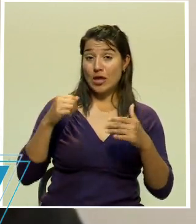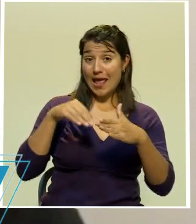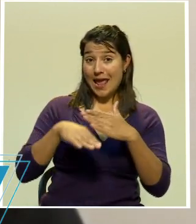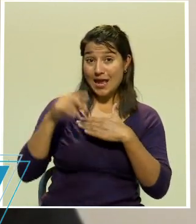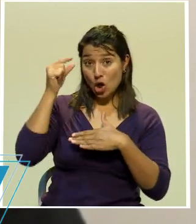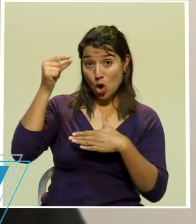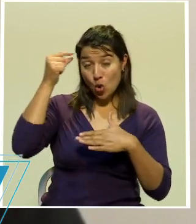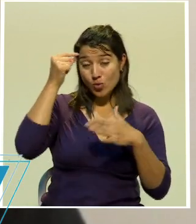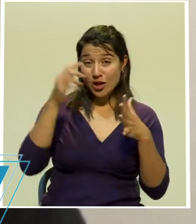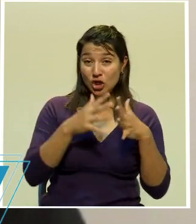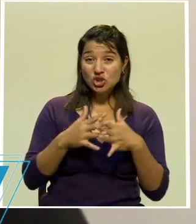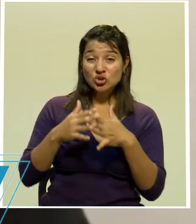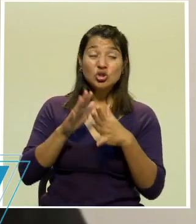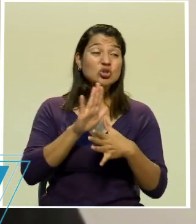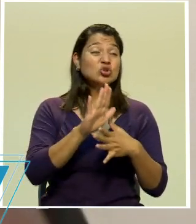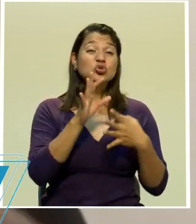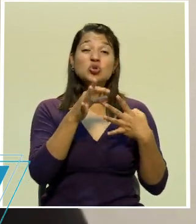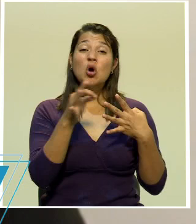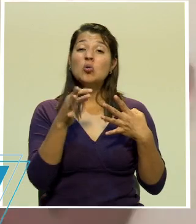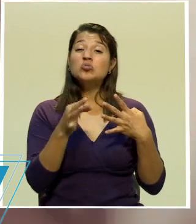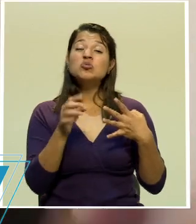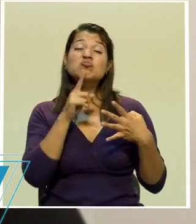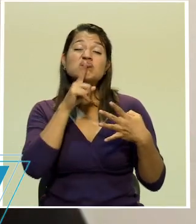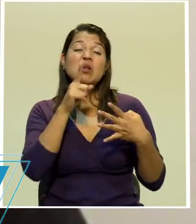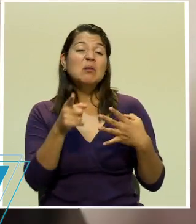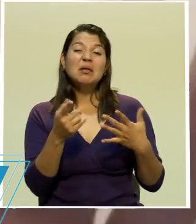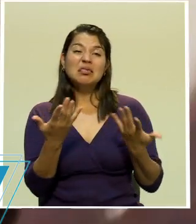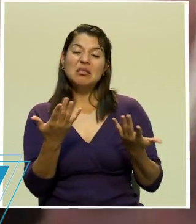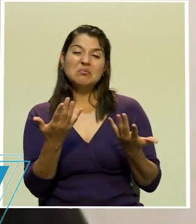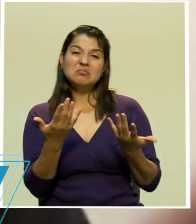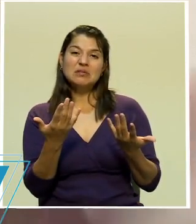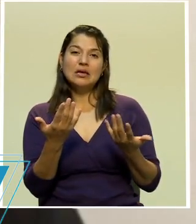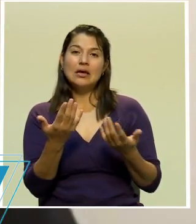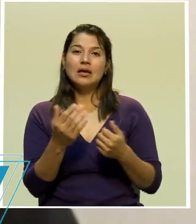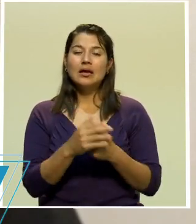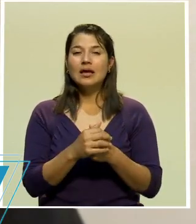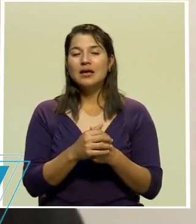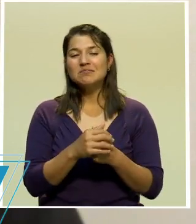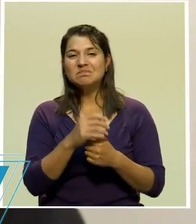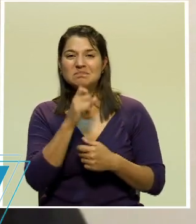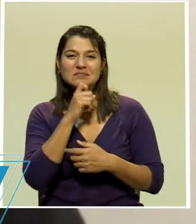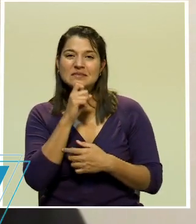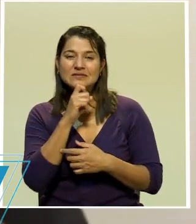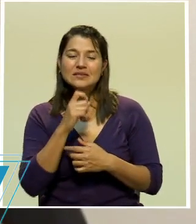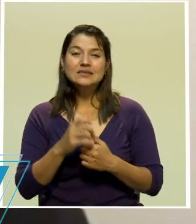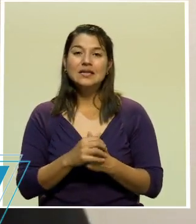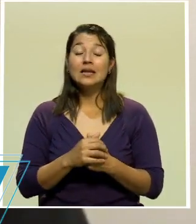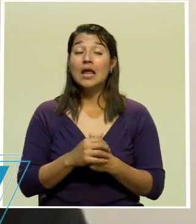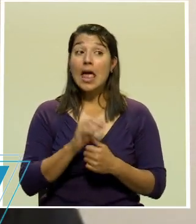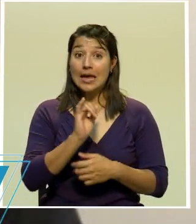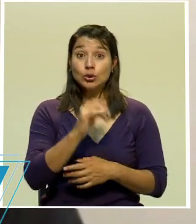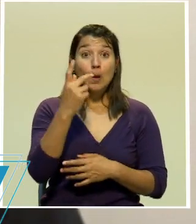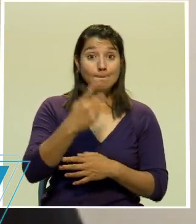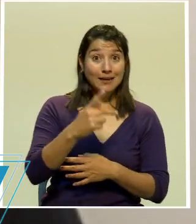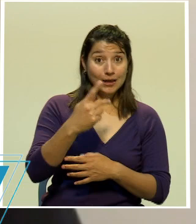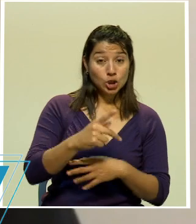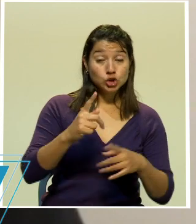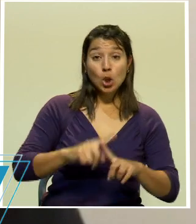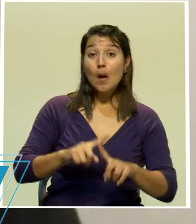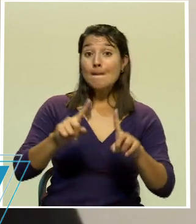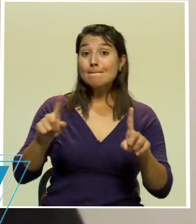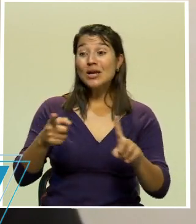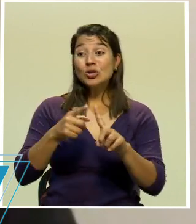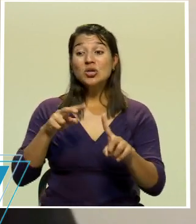alternativas que tiene son principalmente retóricas, y eso es muy importante, es muy peligroso lo que haga desde el punto de vista retórico, pero desde la perspectiva de